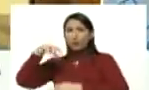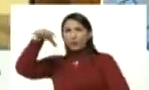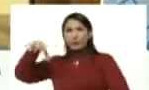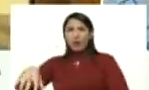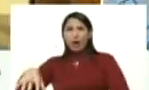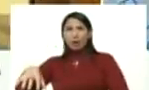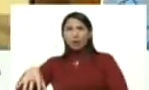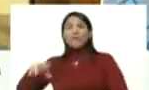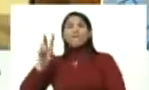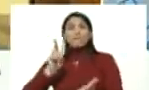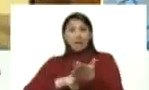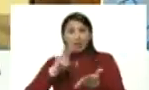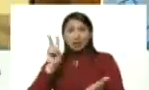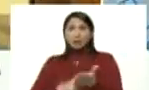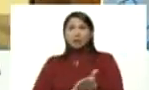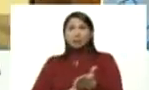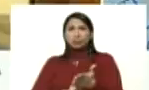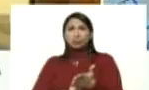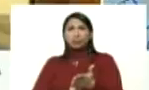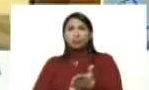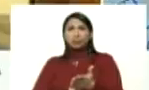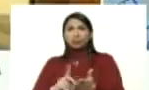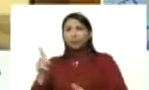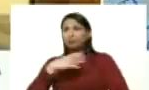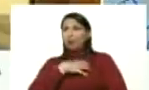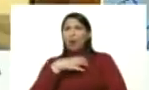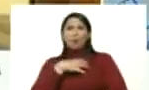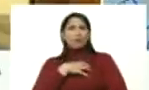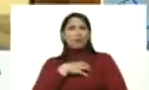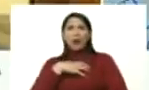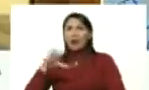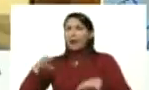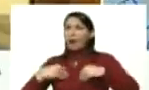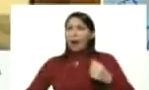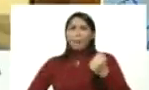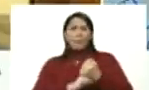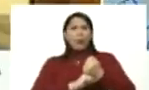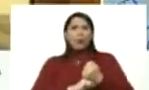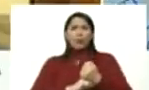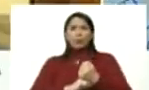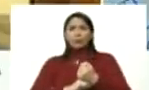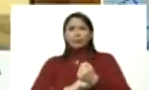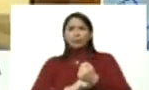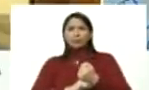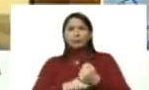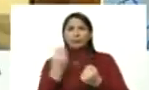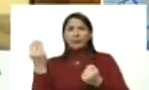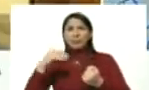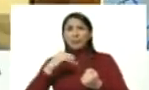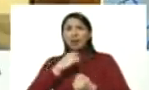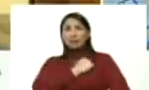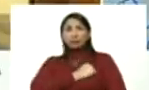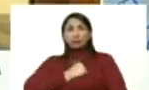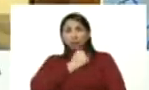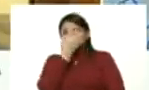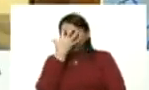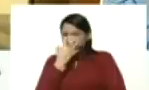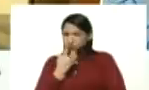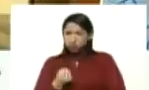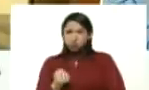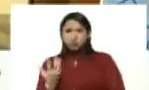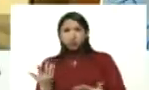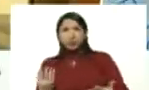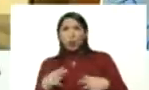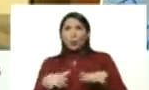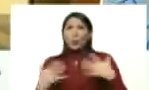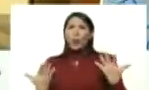Es verdaderamente insólito y sin precedente histórico. Y más triste y alarmante es